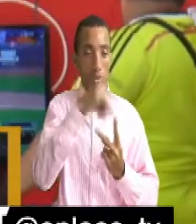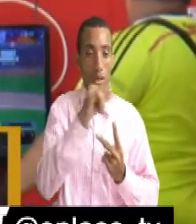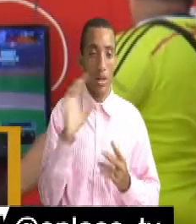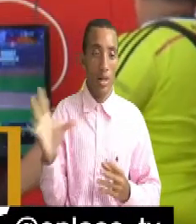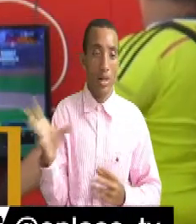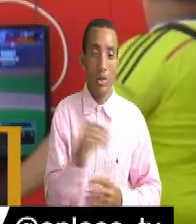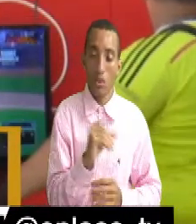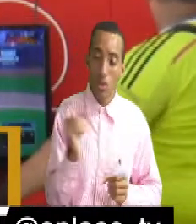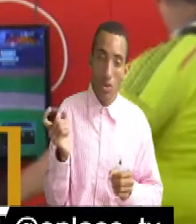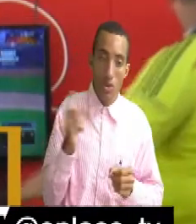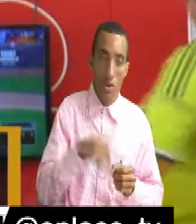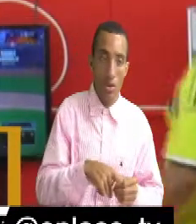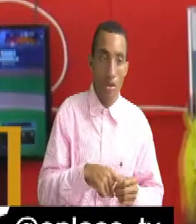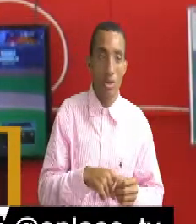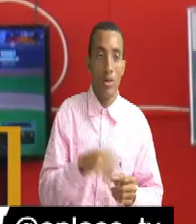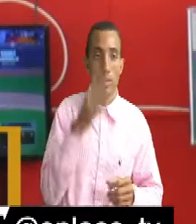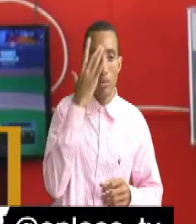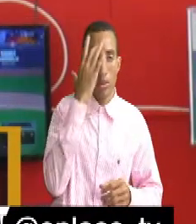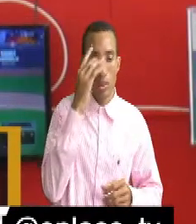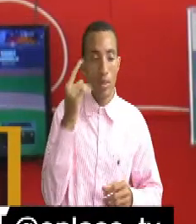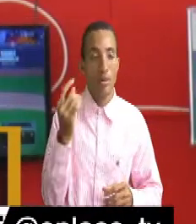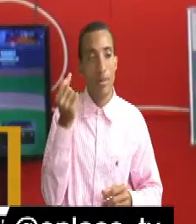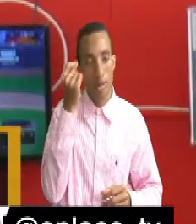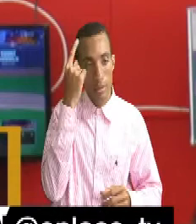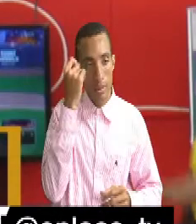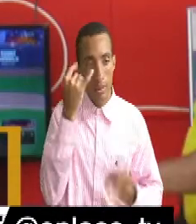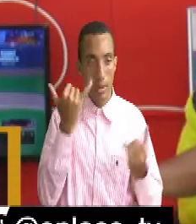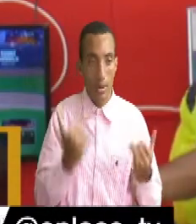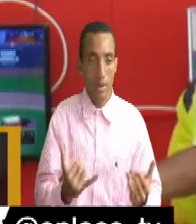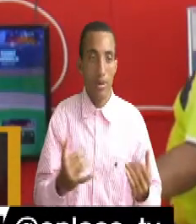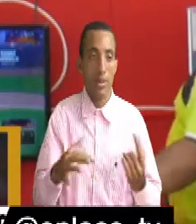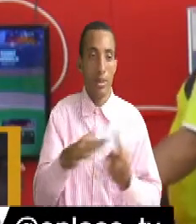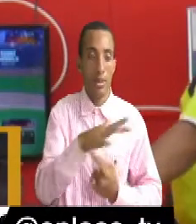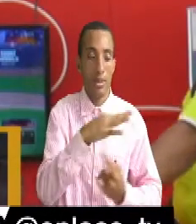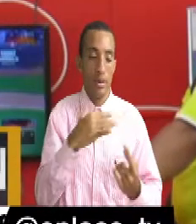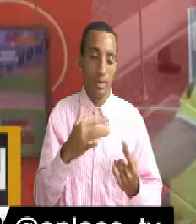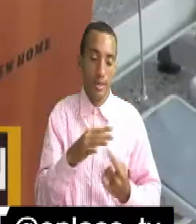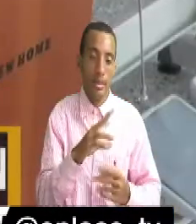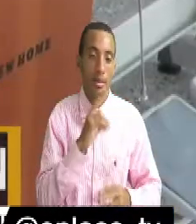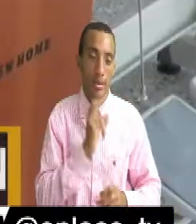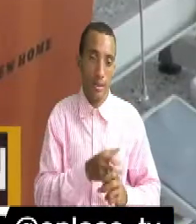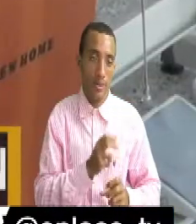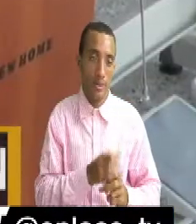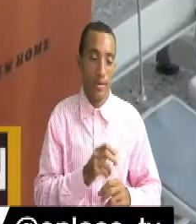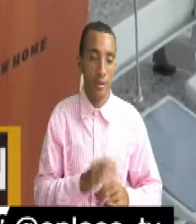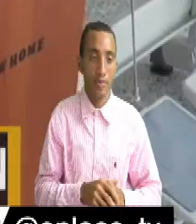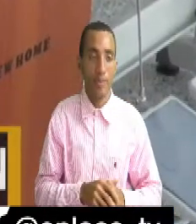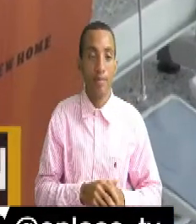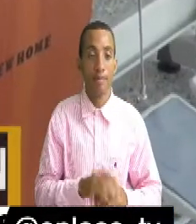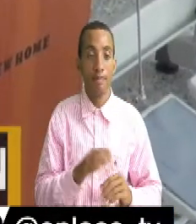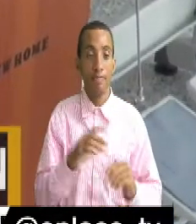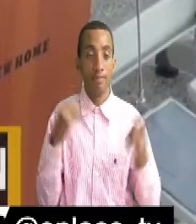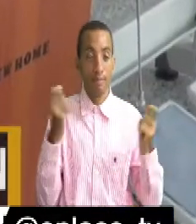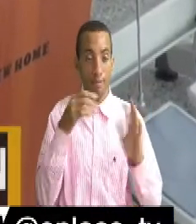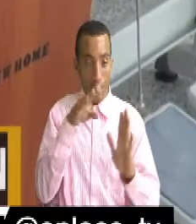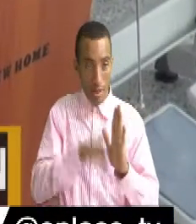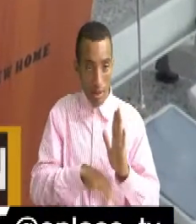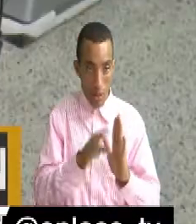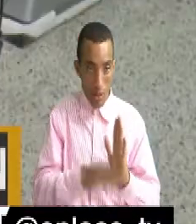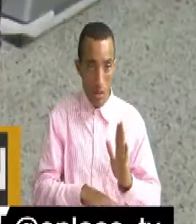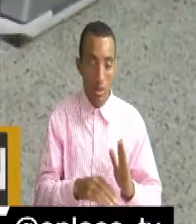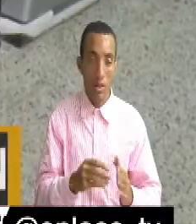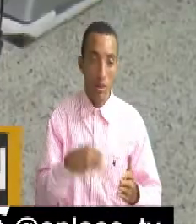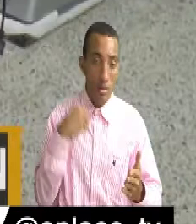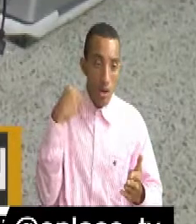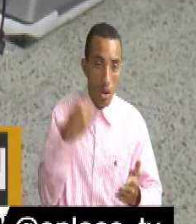afiliados buscar, porque entendemos que los momentos actuales no son los ideales. Estos descuentos aplican para las ventas de contado, pero